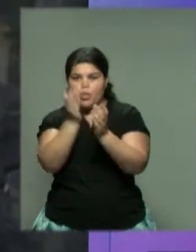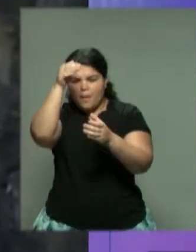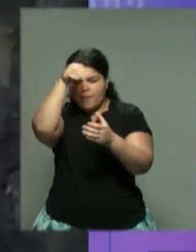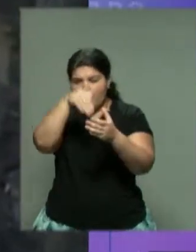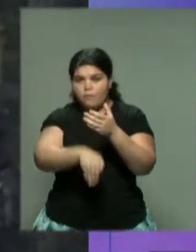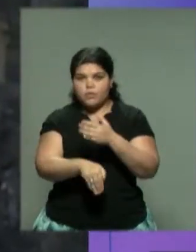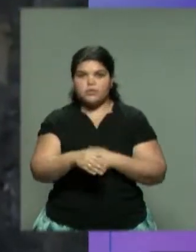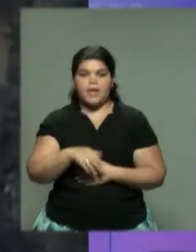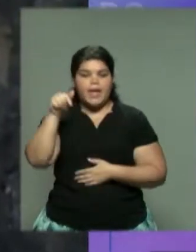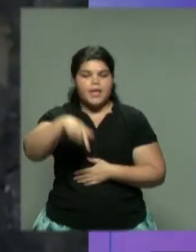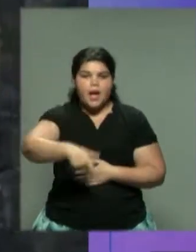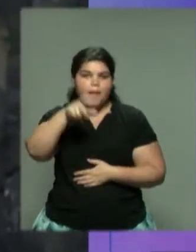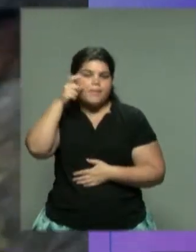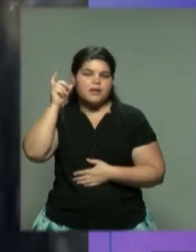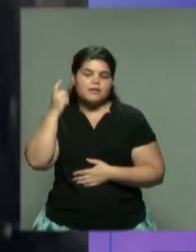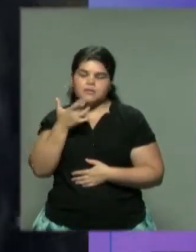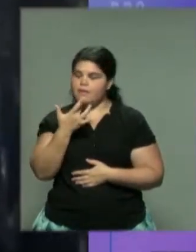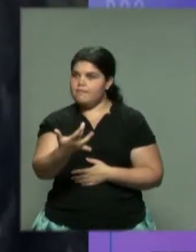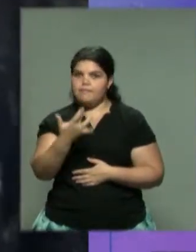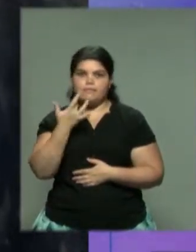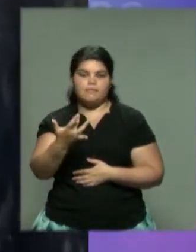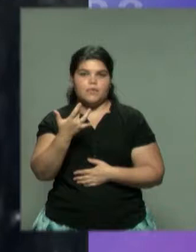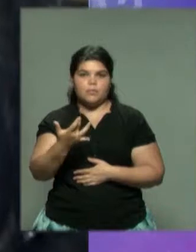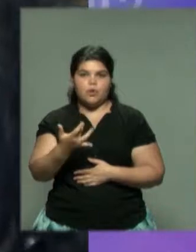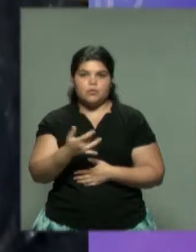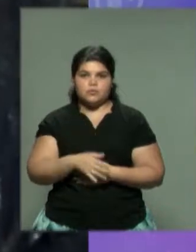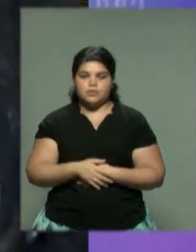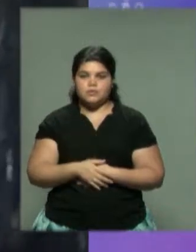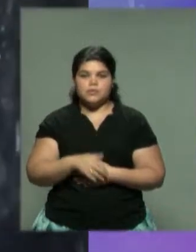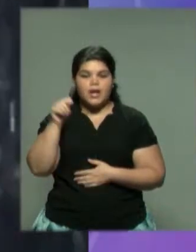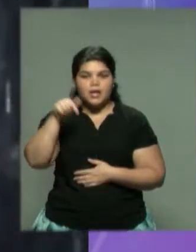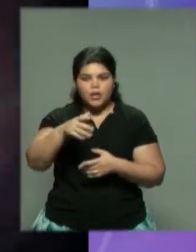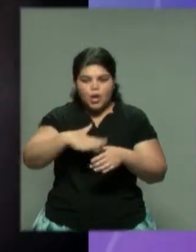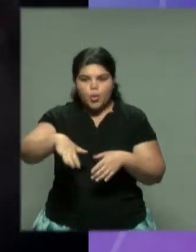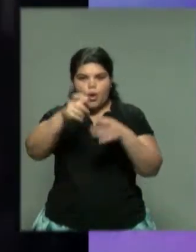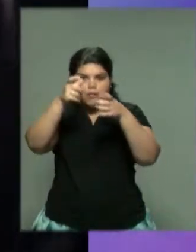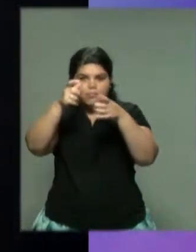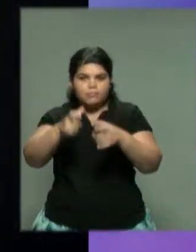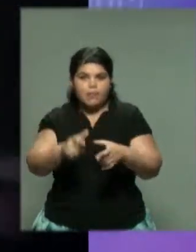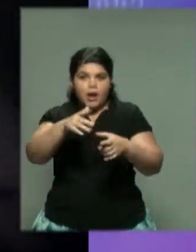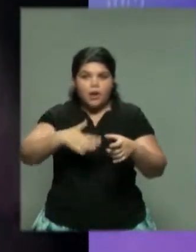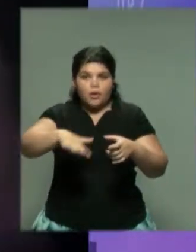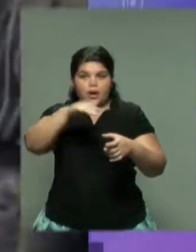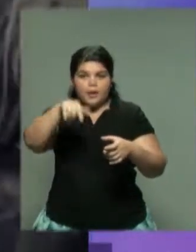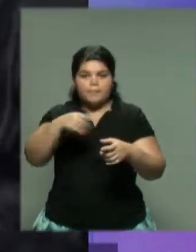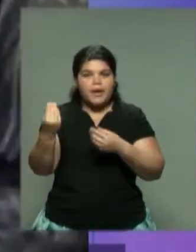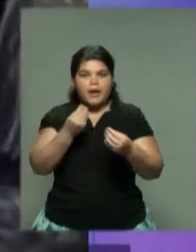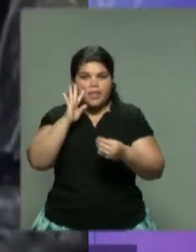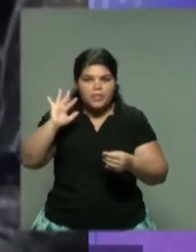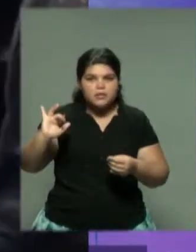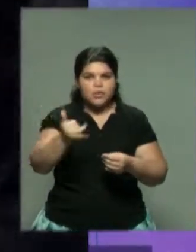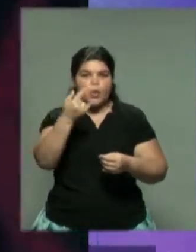una experiencia apasionante y sin vuelta atrás. Este es uno de los pocos sitios que quedan para descubrir